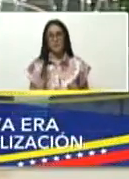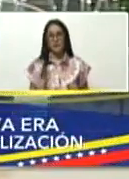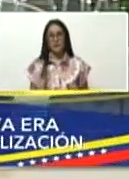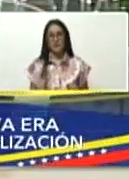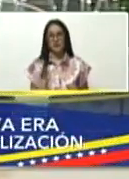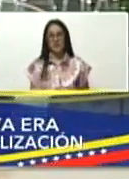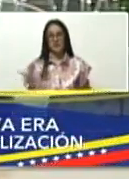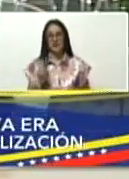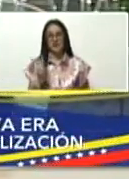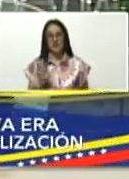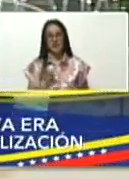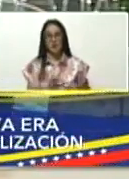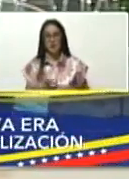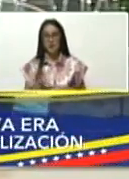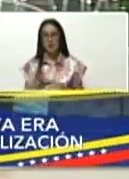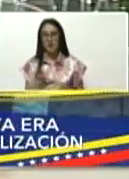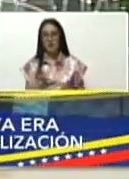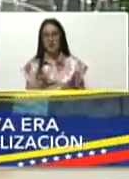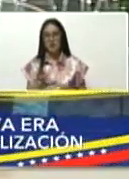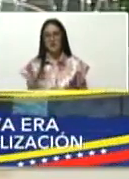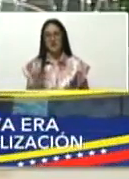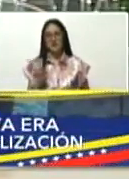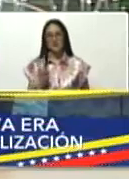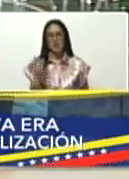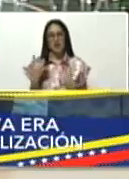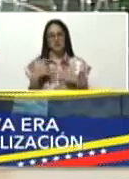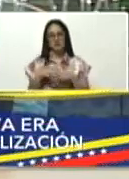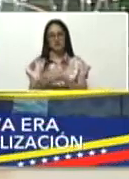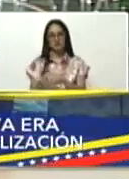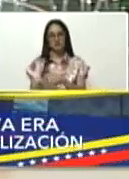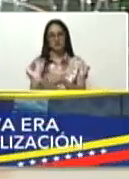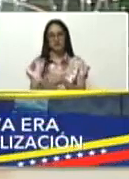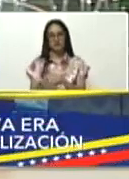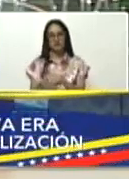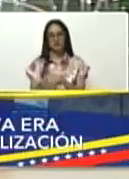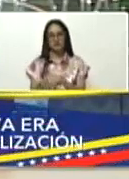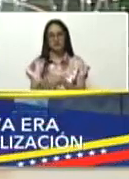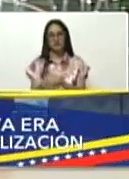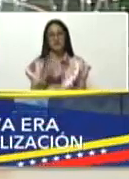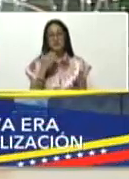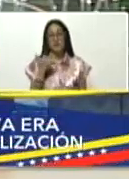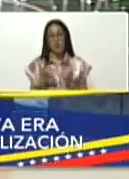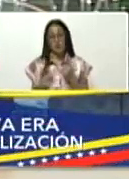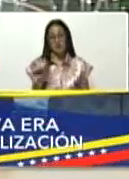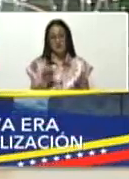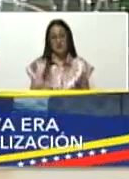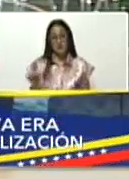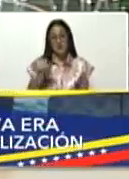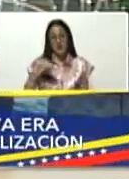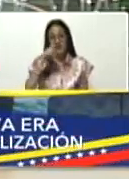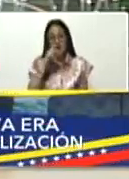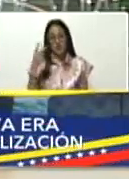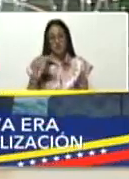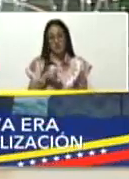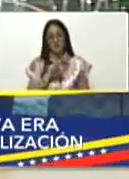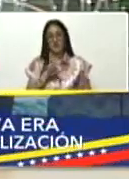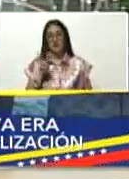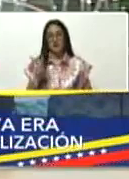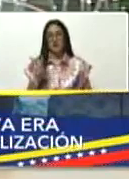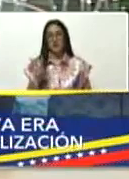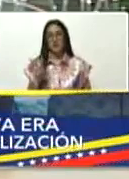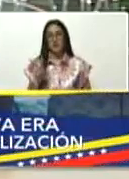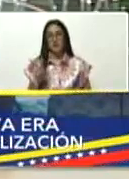de la Venezuela unida, de la Venezuela integrada. Ya estamos las últimas semanas de este año 2022,